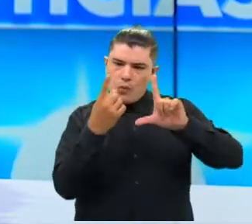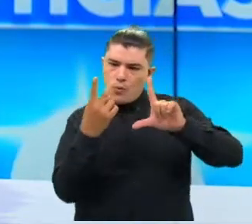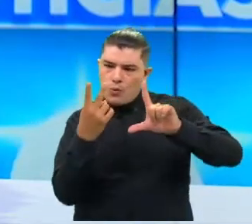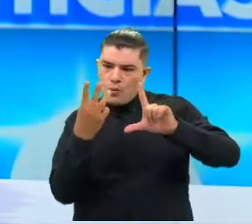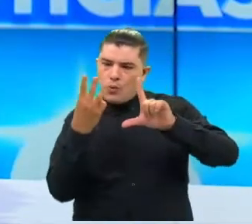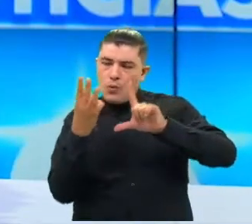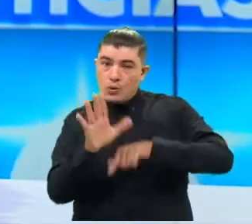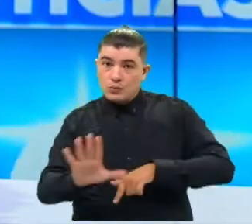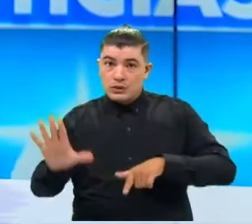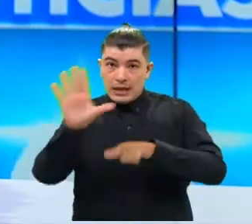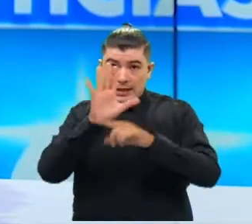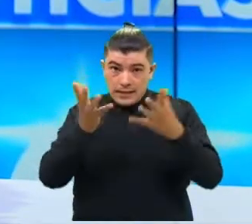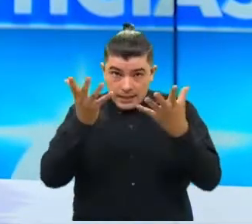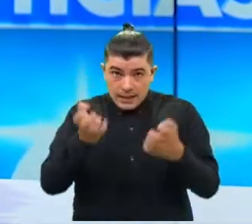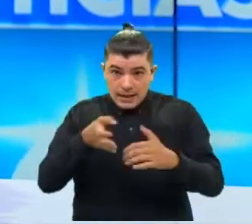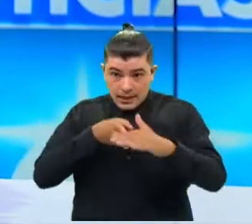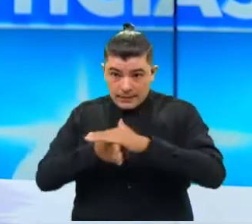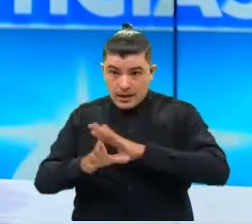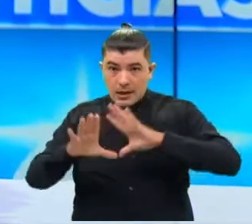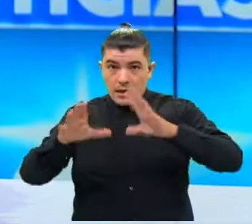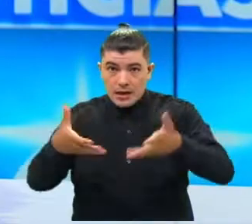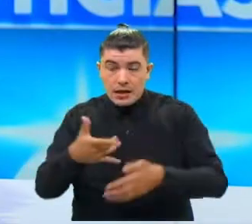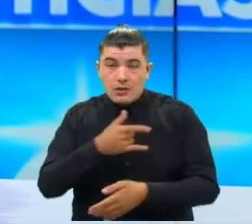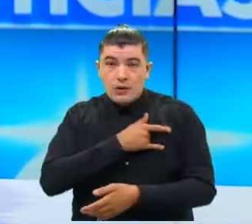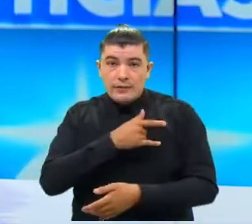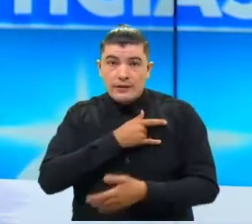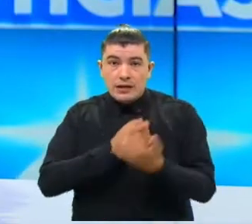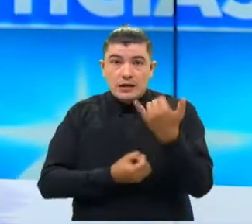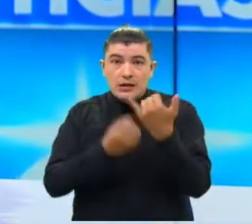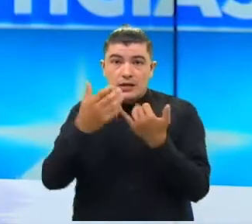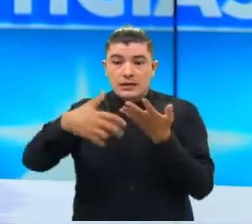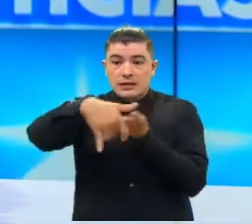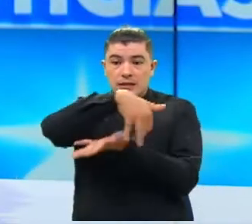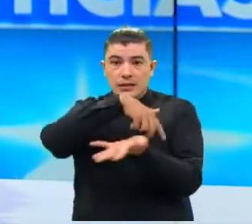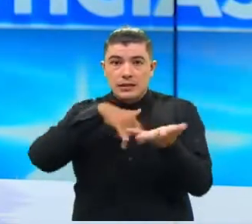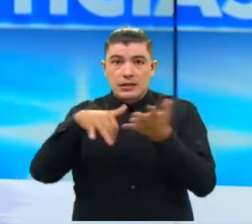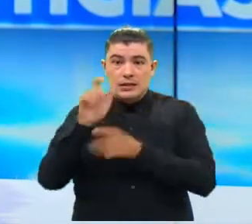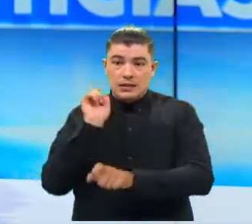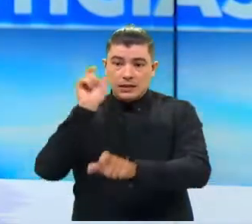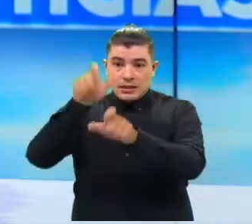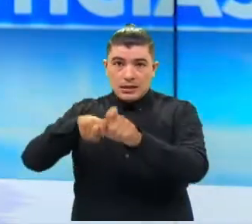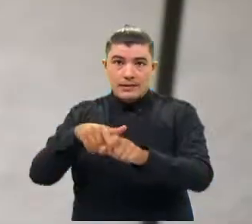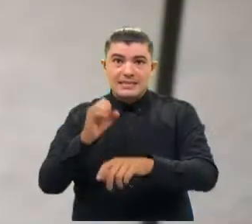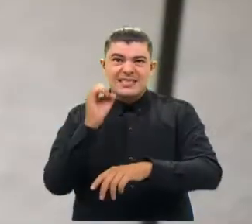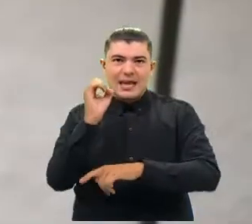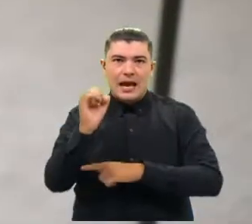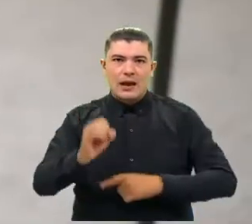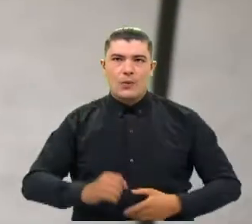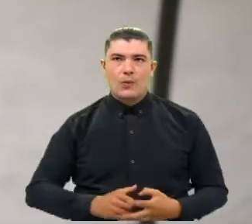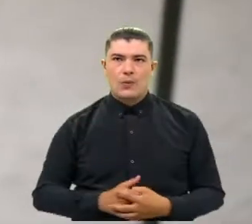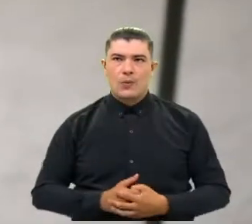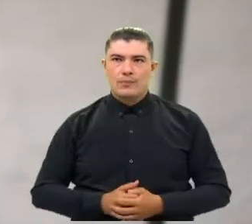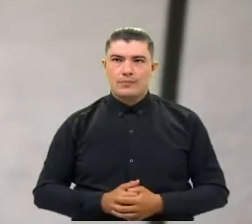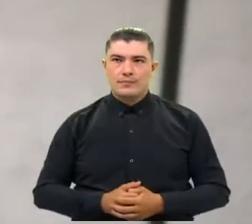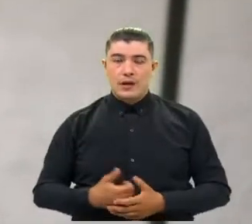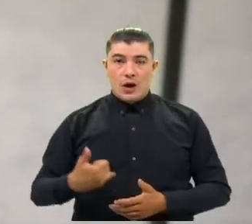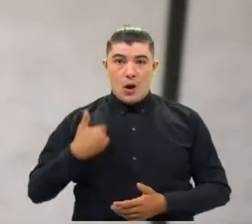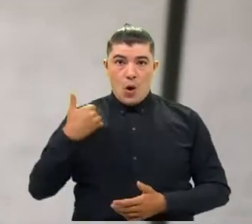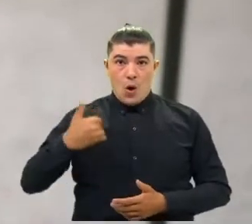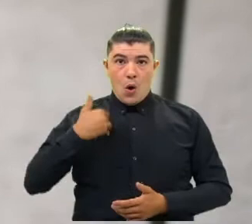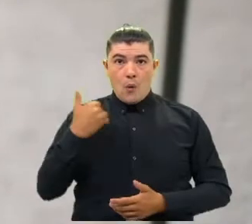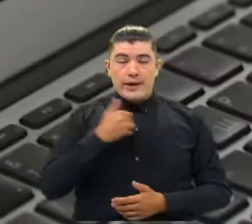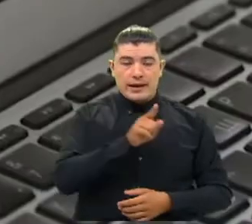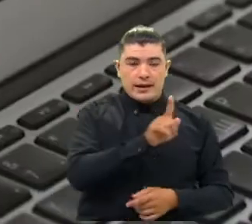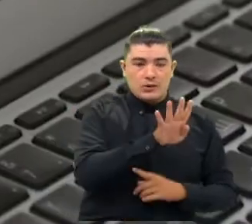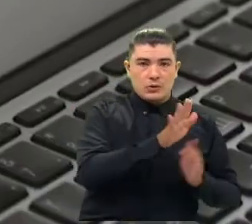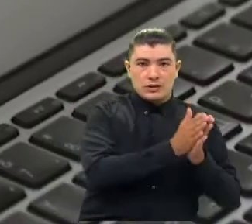que deseen estudiar en la universidad industrial de santander con matrícula cero los jóvenes entre